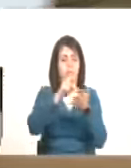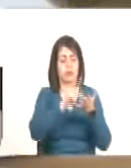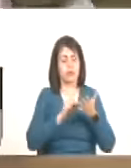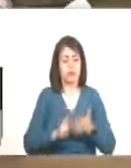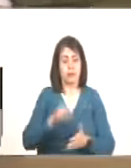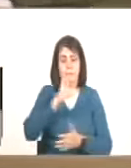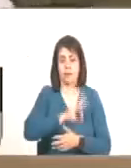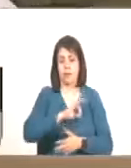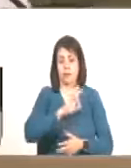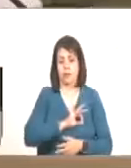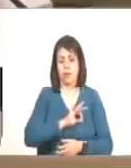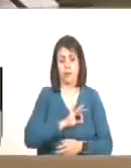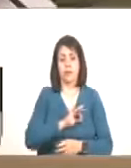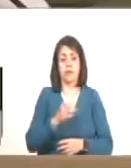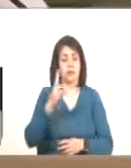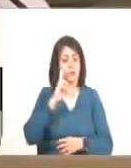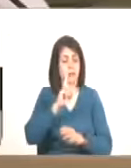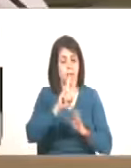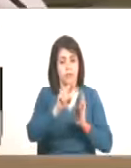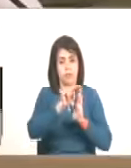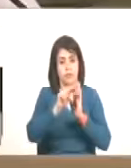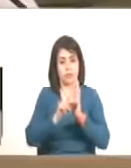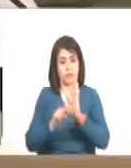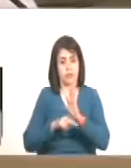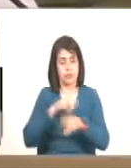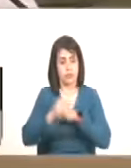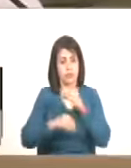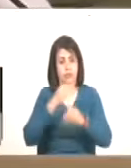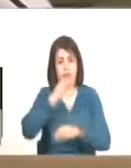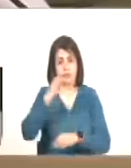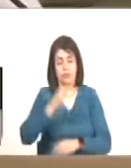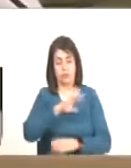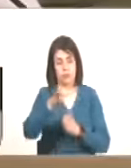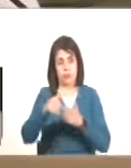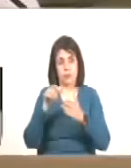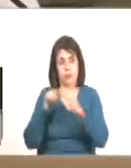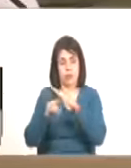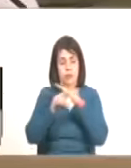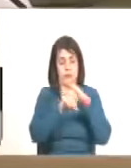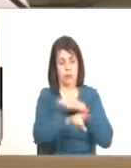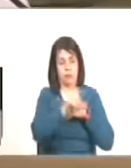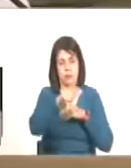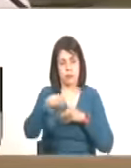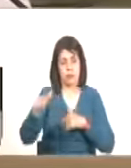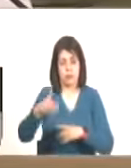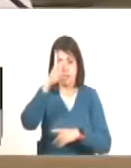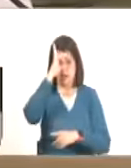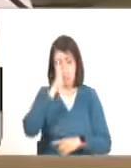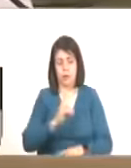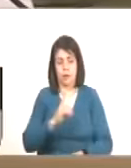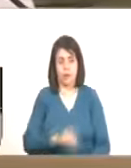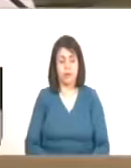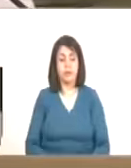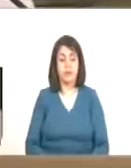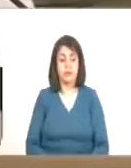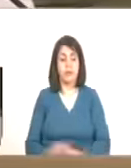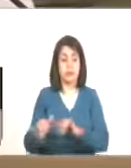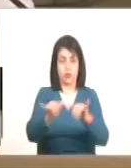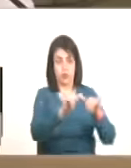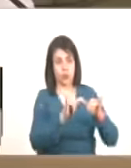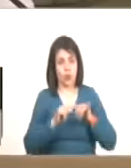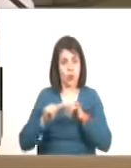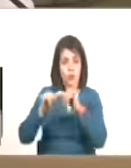participación de la sociedad, tomará medidas pertinentes para asegurar el acceso de las personas con discapacidad en igualdad